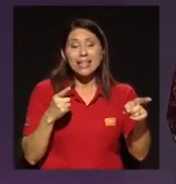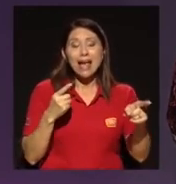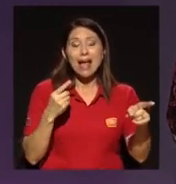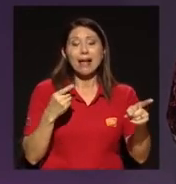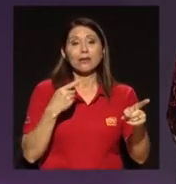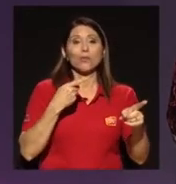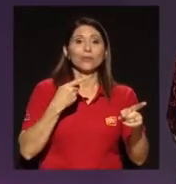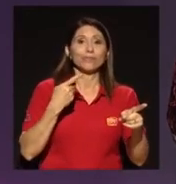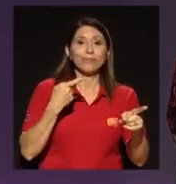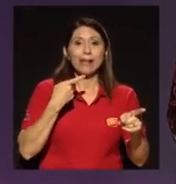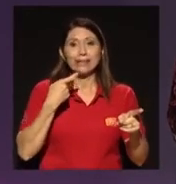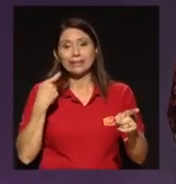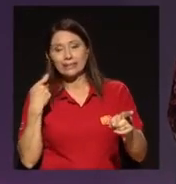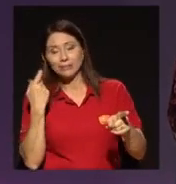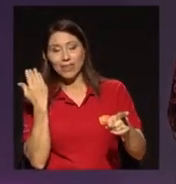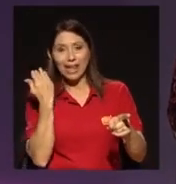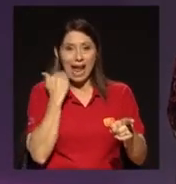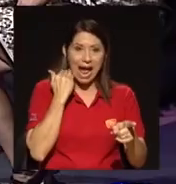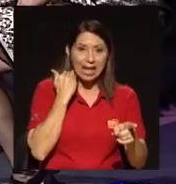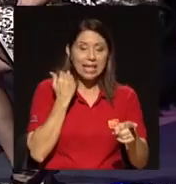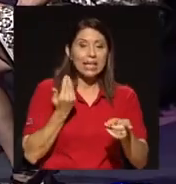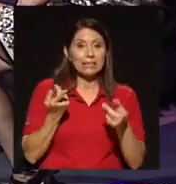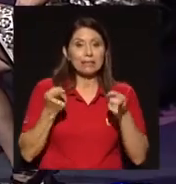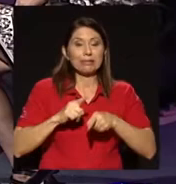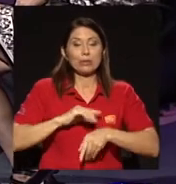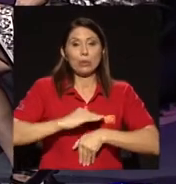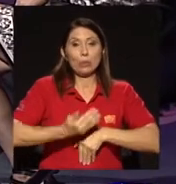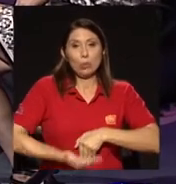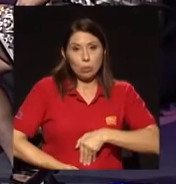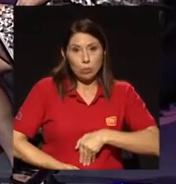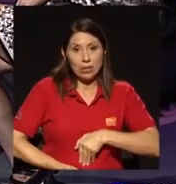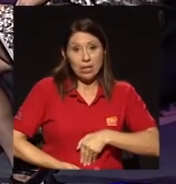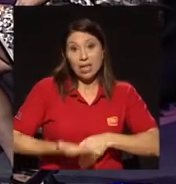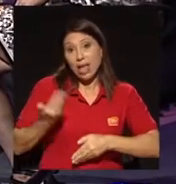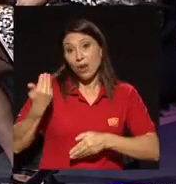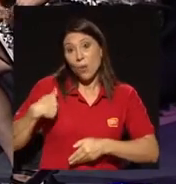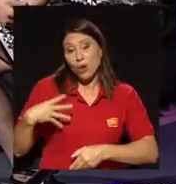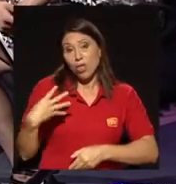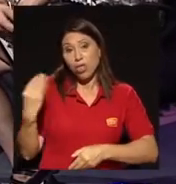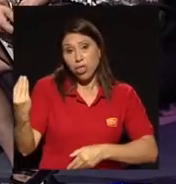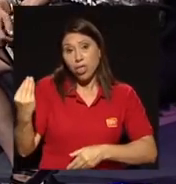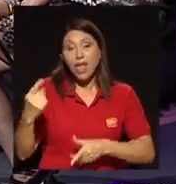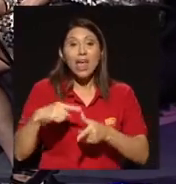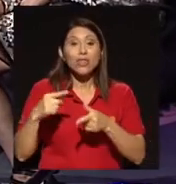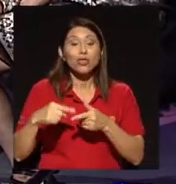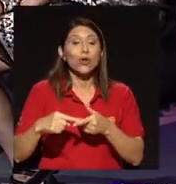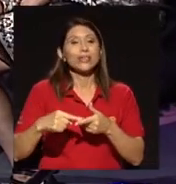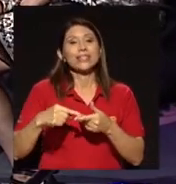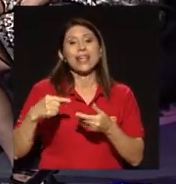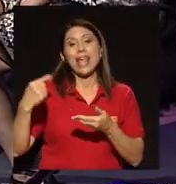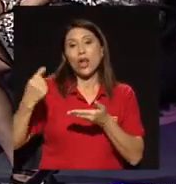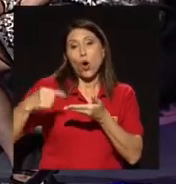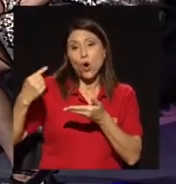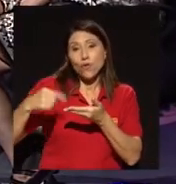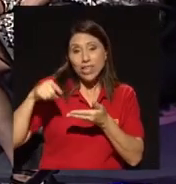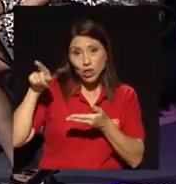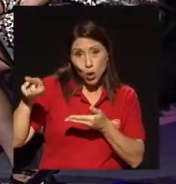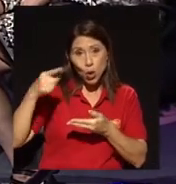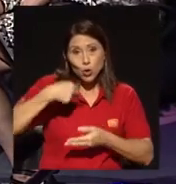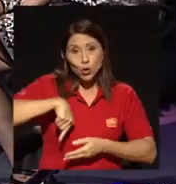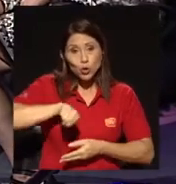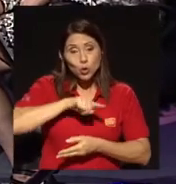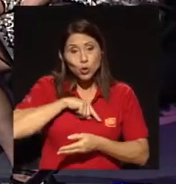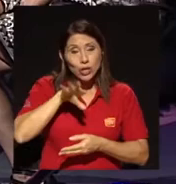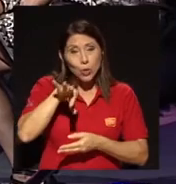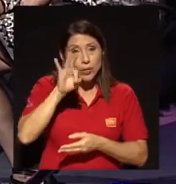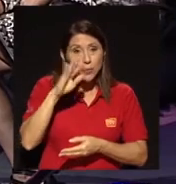este tipo se va. Uh-huh. Y entonces nosotros en Golfito, en una investigación, encontramos mamás con 18 años que tenían